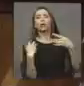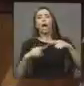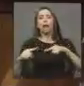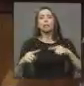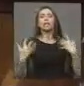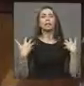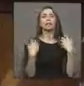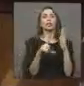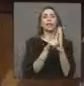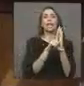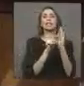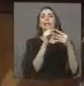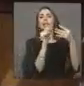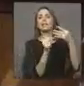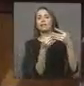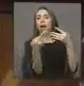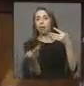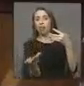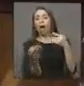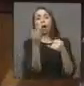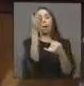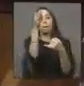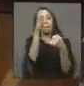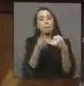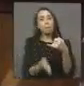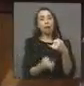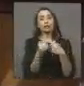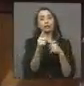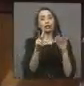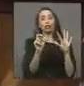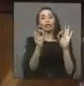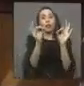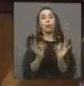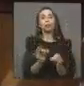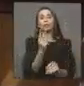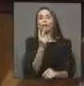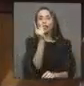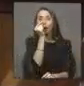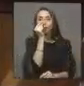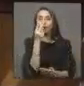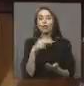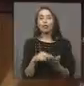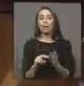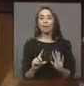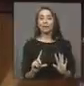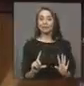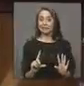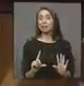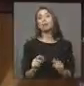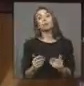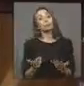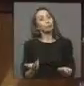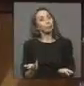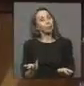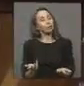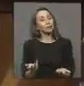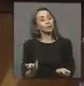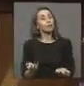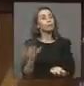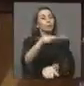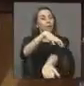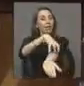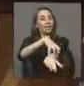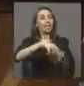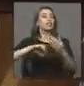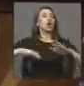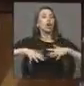jurídicas inherentes. Ese plazo se cumplió el 2 de octubre del 2007, por lo tanto, la región